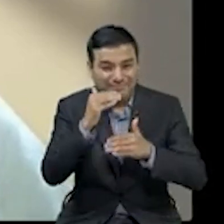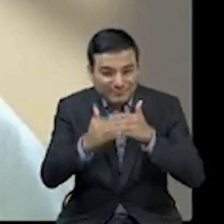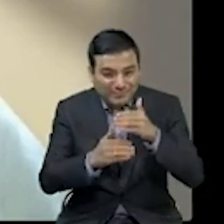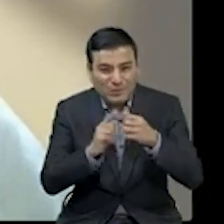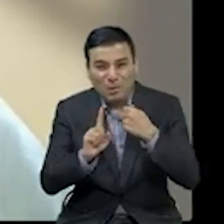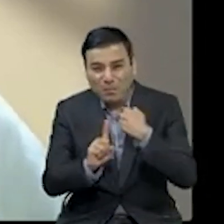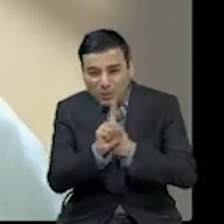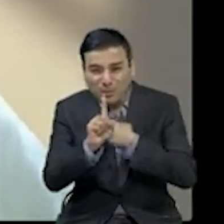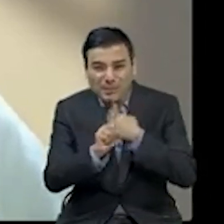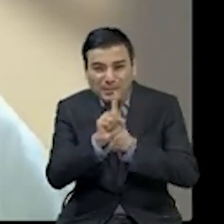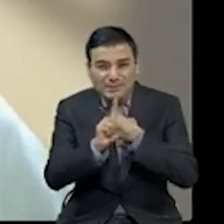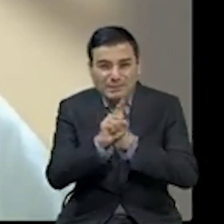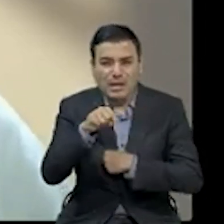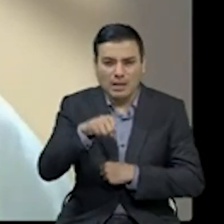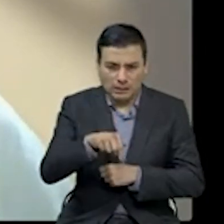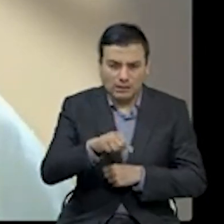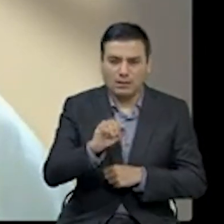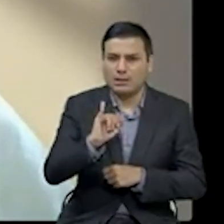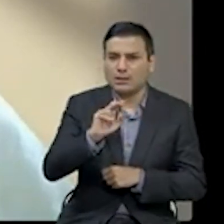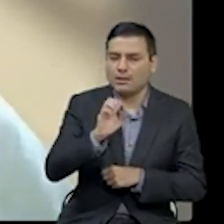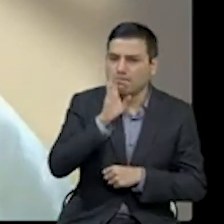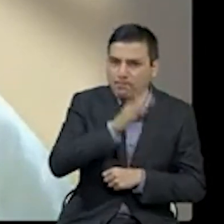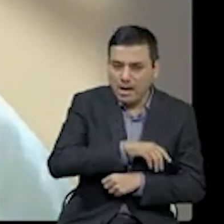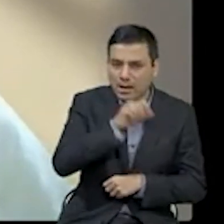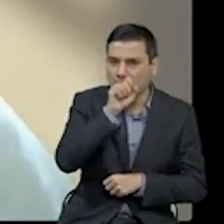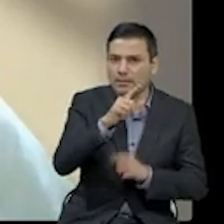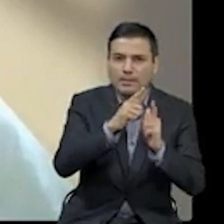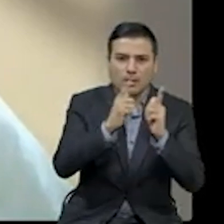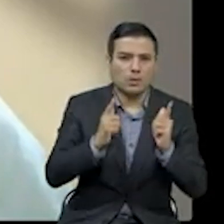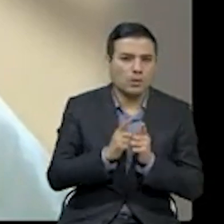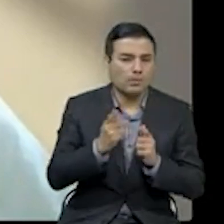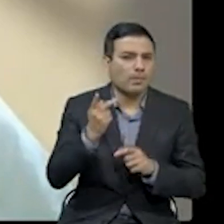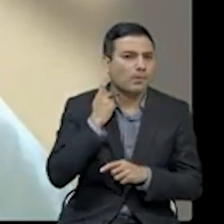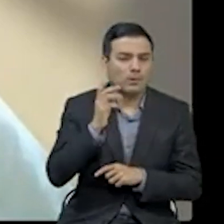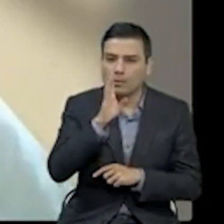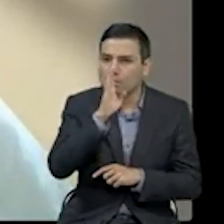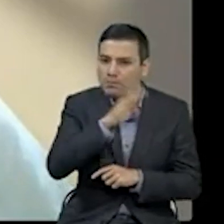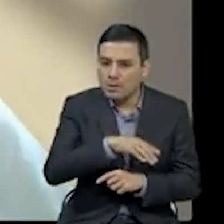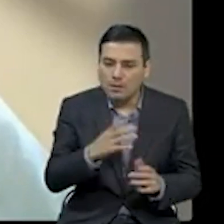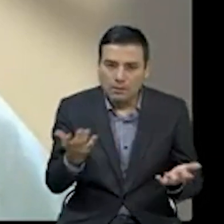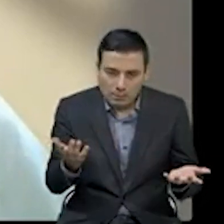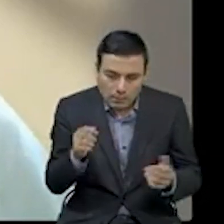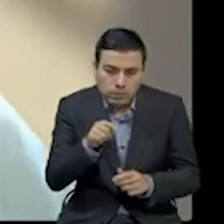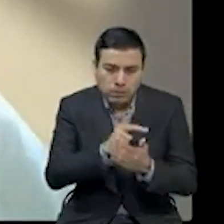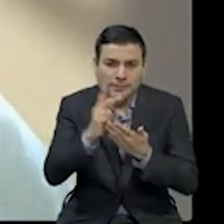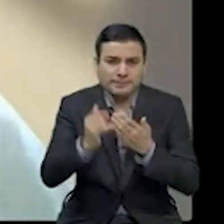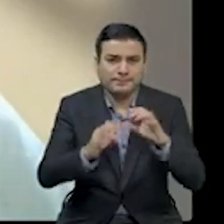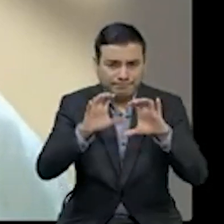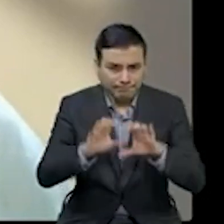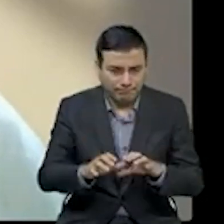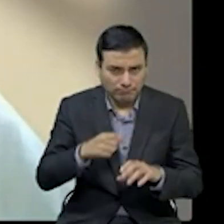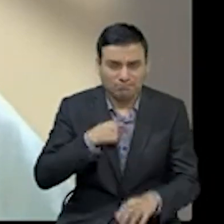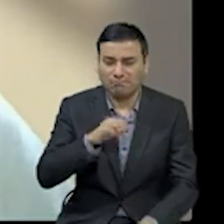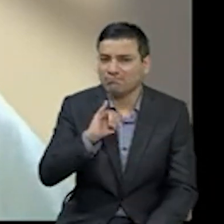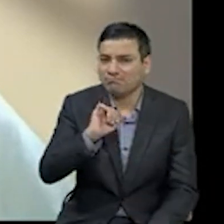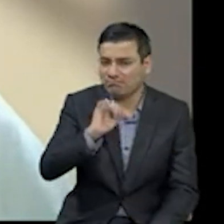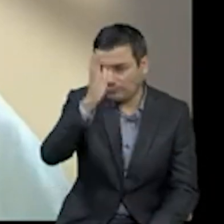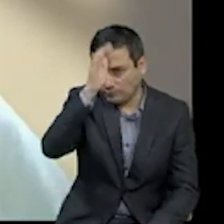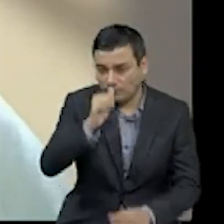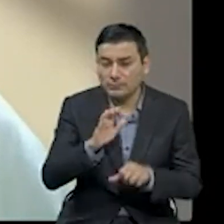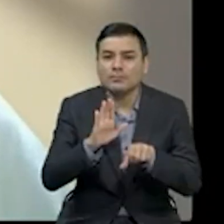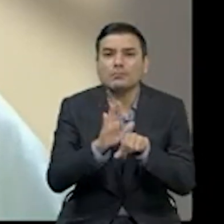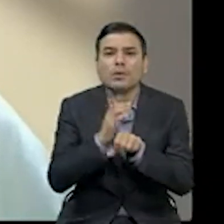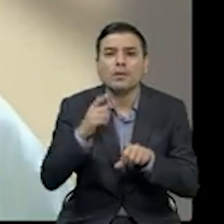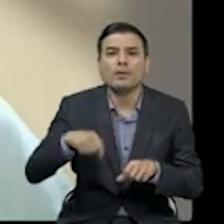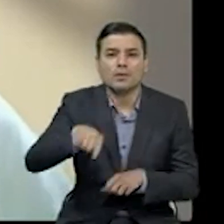desde fuera. Voy a apoyar, desde luego, este mecanismo, por el que más bien hoy se propone, porque nuestra responsabilidad, ante